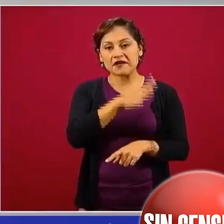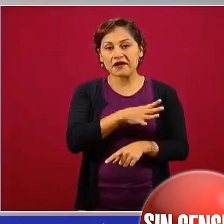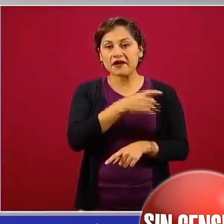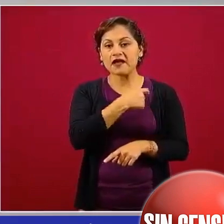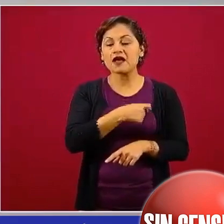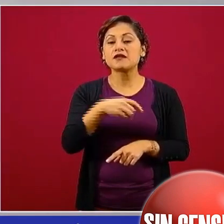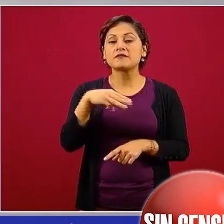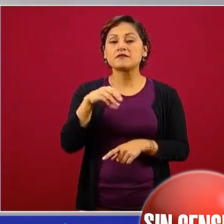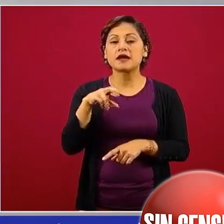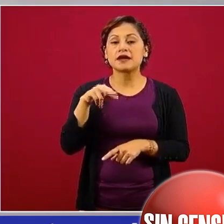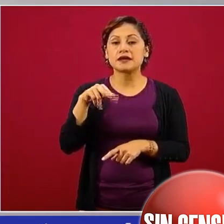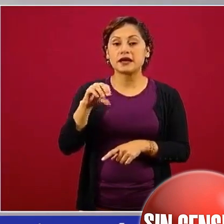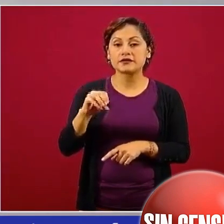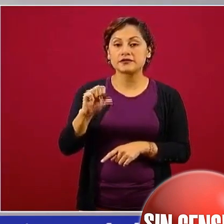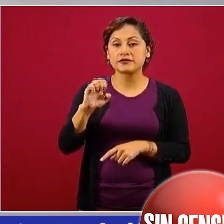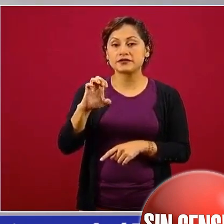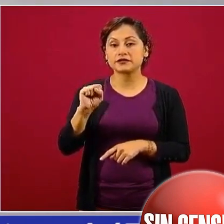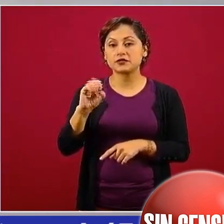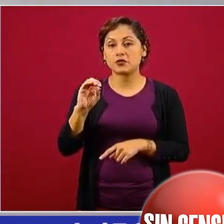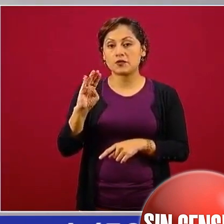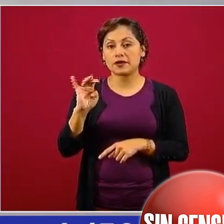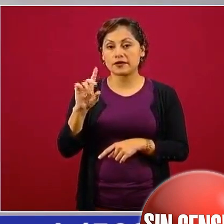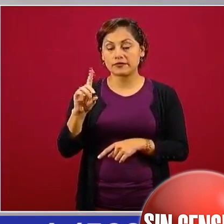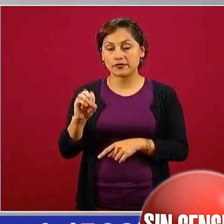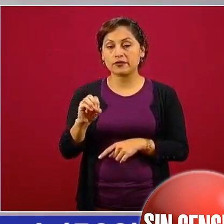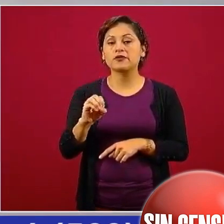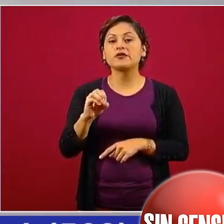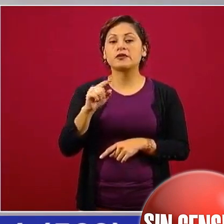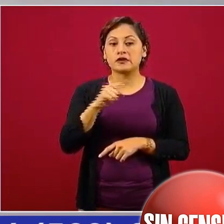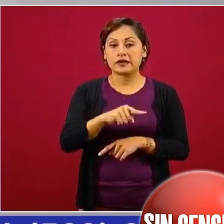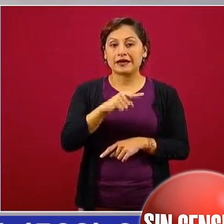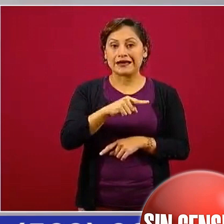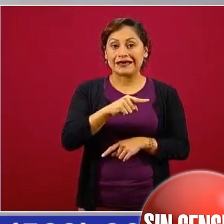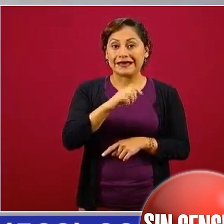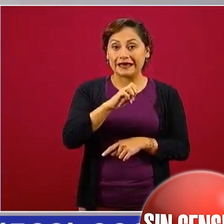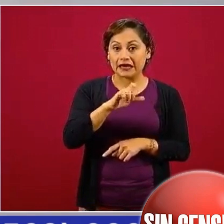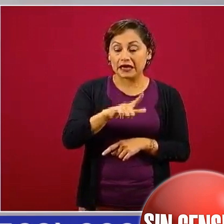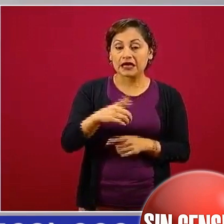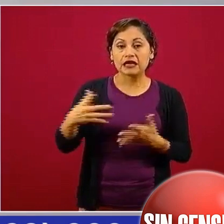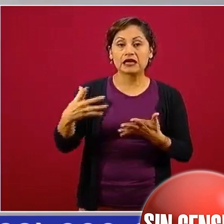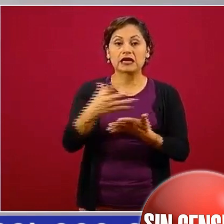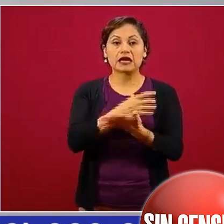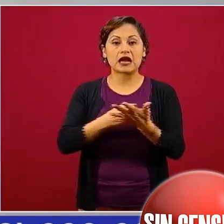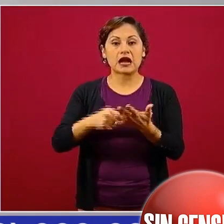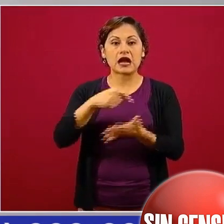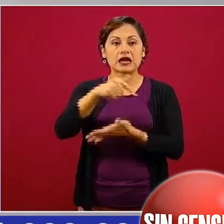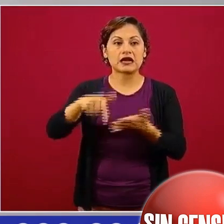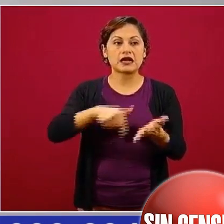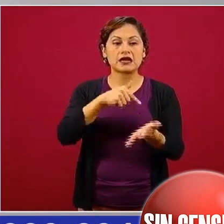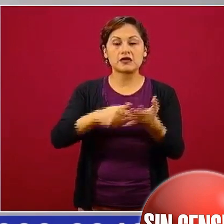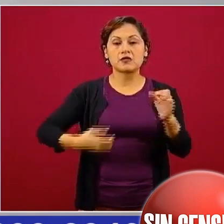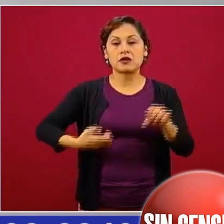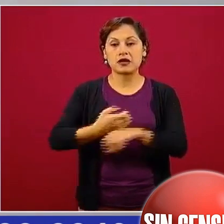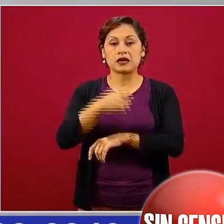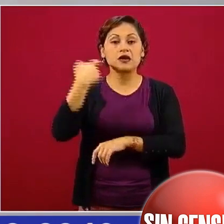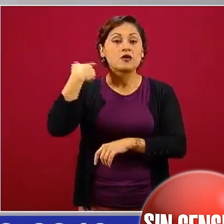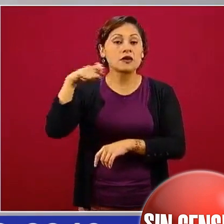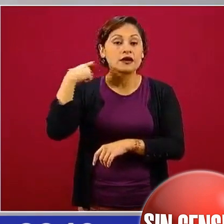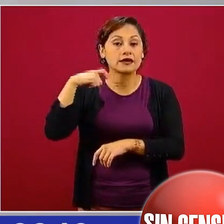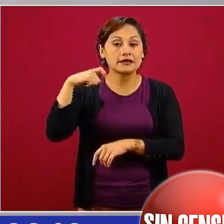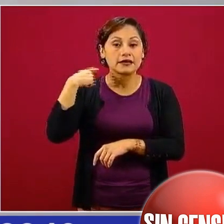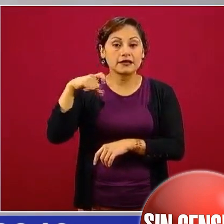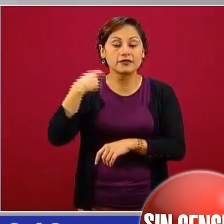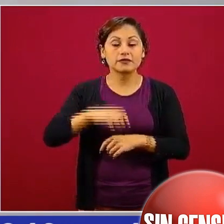el que triunfa en Querétaro, el que derrota